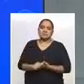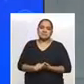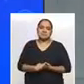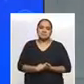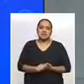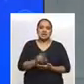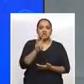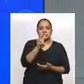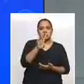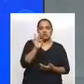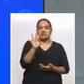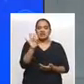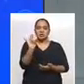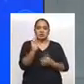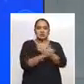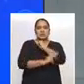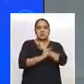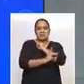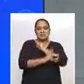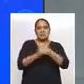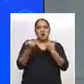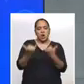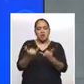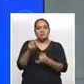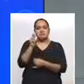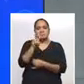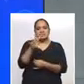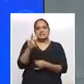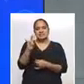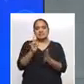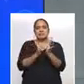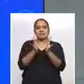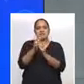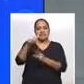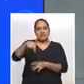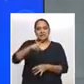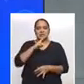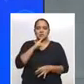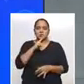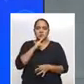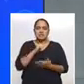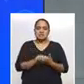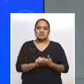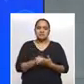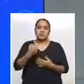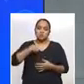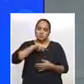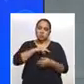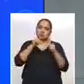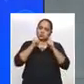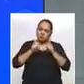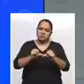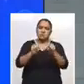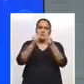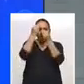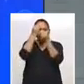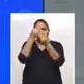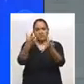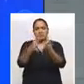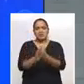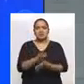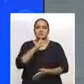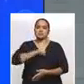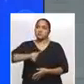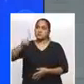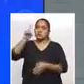Así está COVID-19, hoy 27 de abril en Honduras. Estaremos informando. Dios